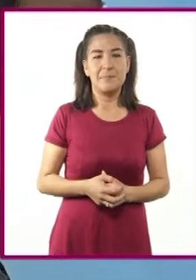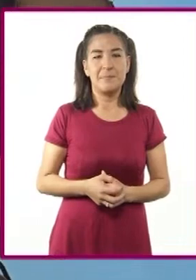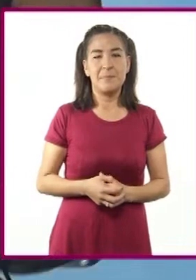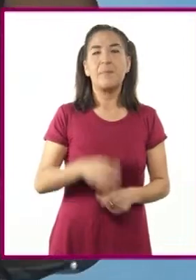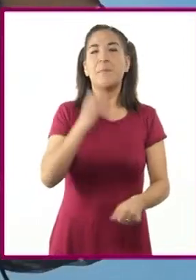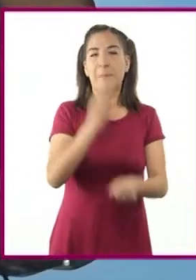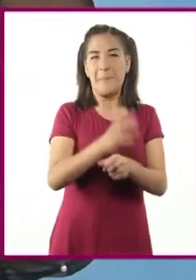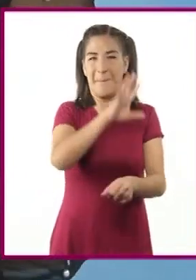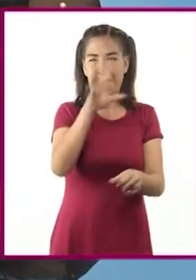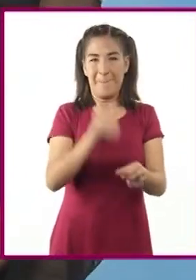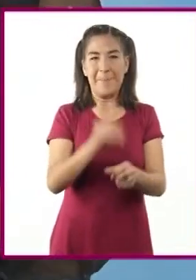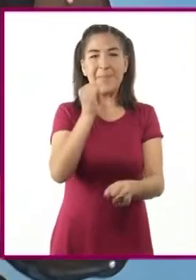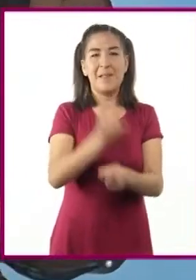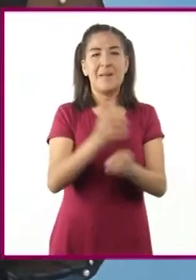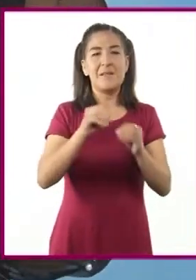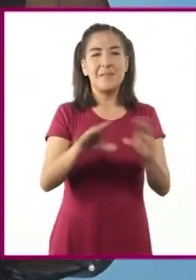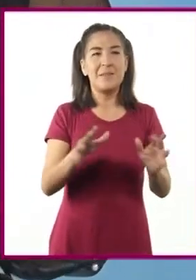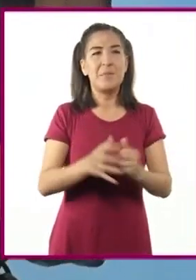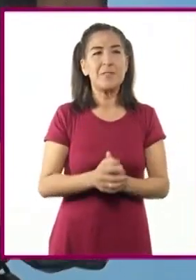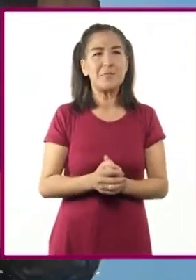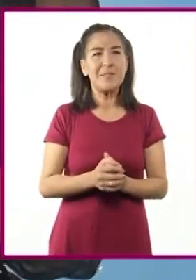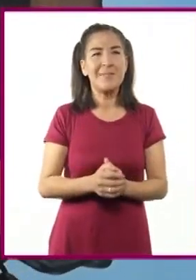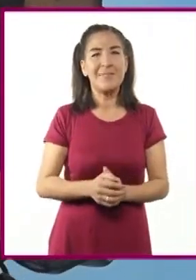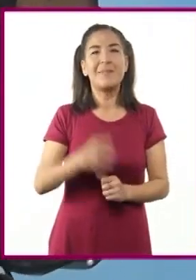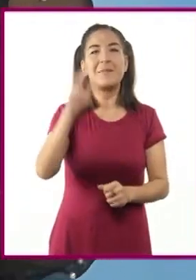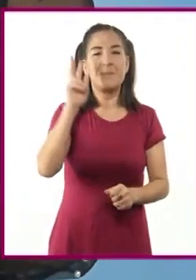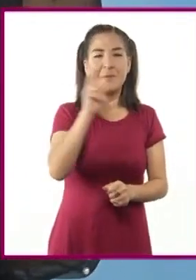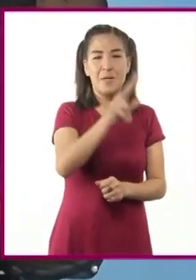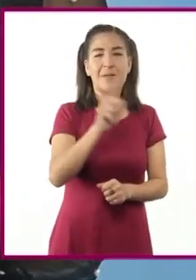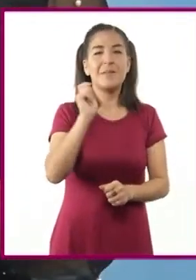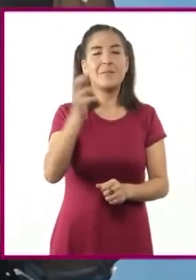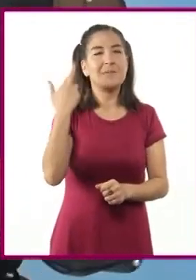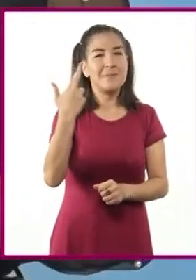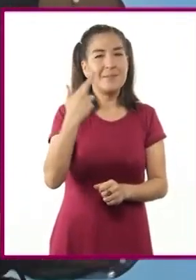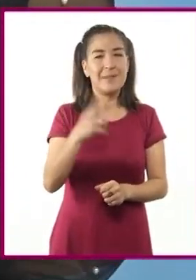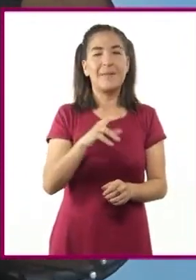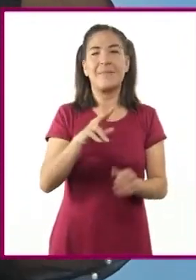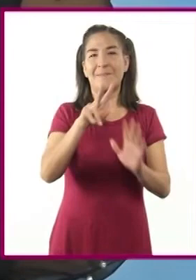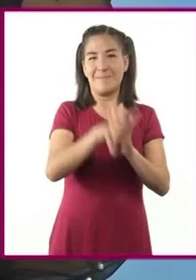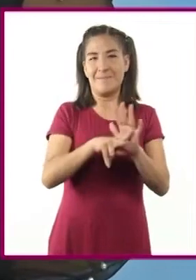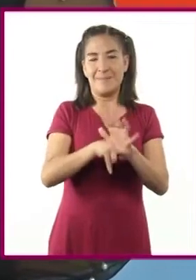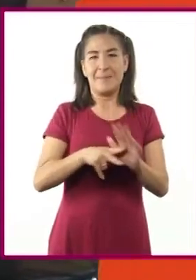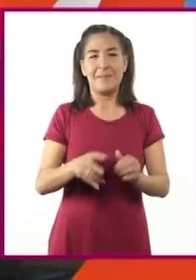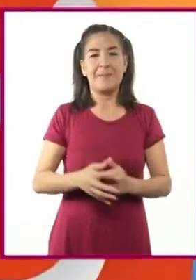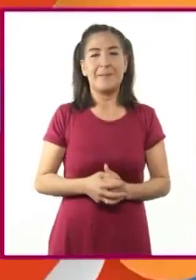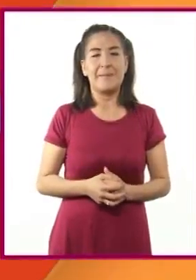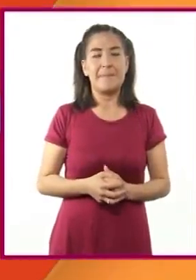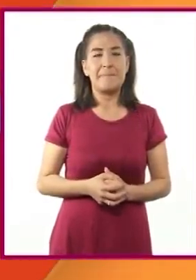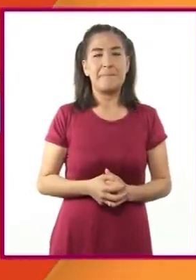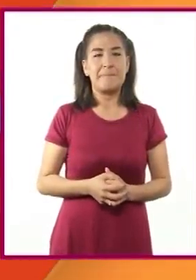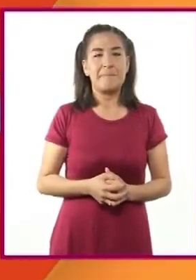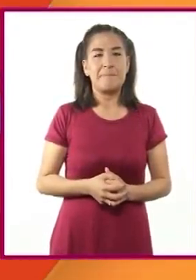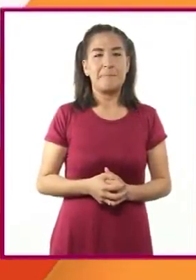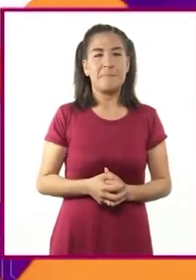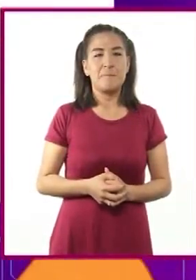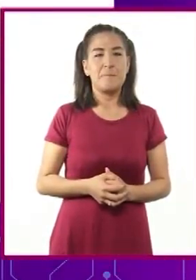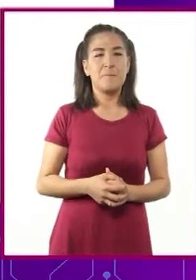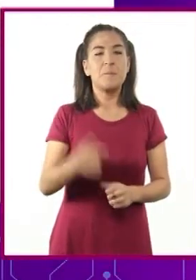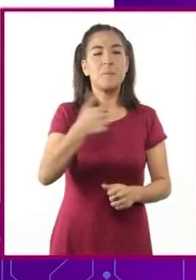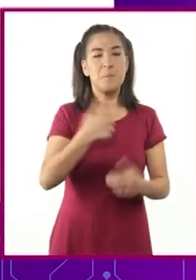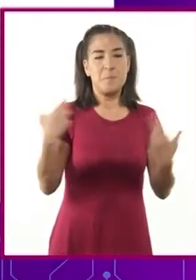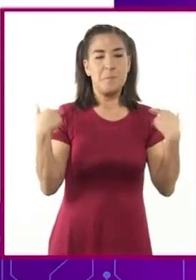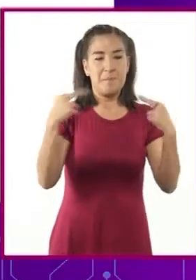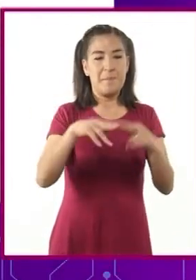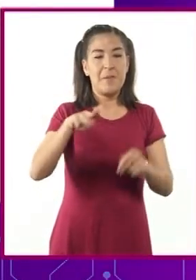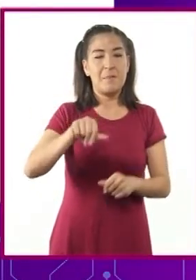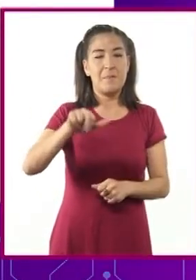Para complementar la información que hemos revisado, veamos y escuchemos el siguiente video. Yo soy la profesora